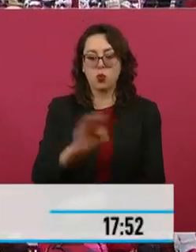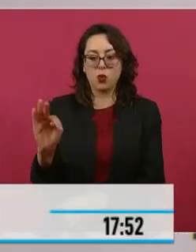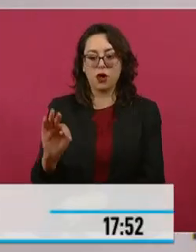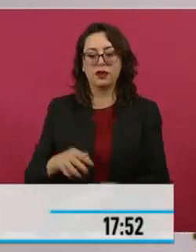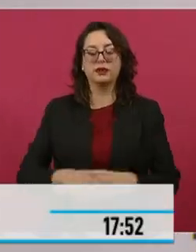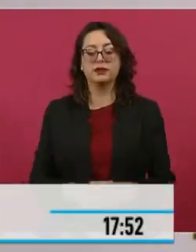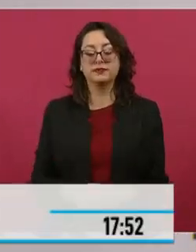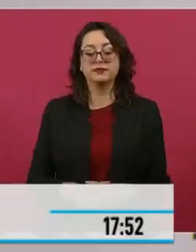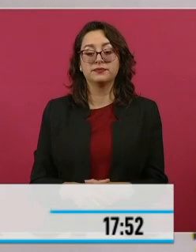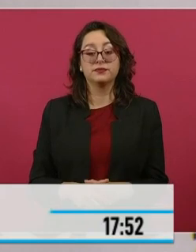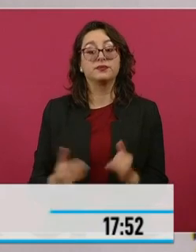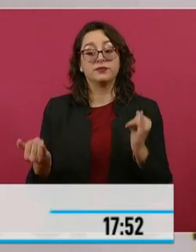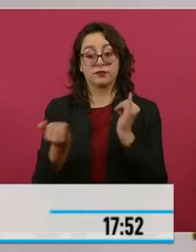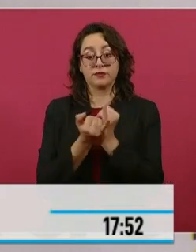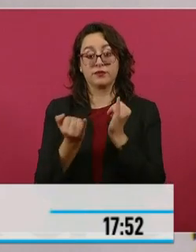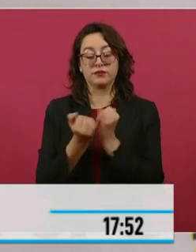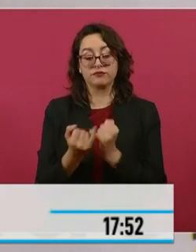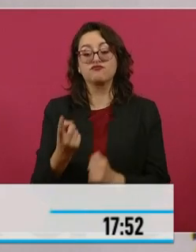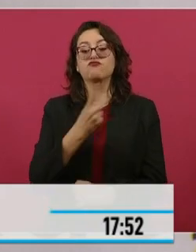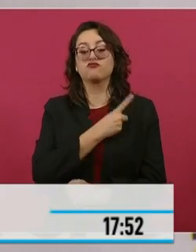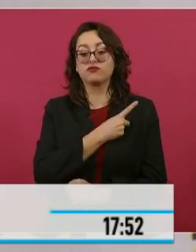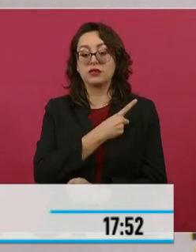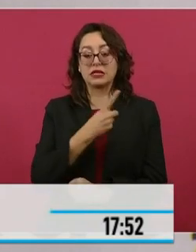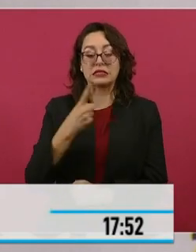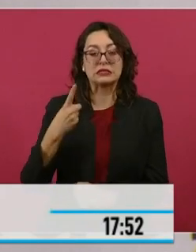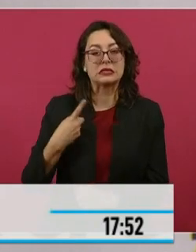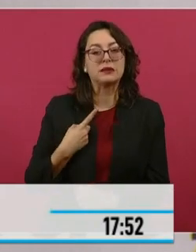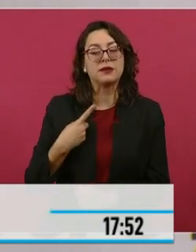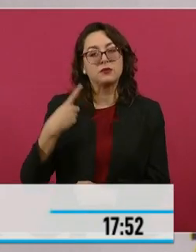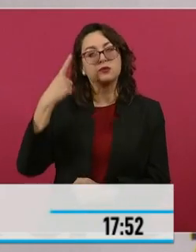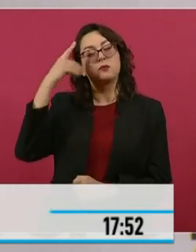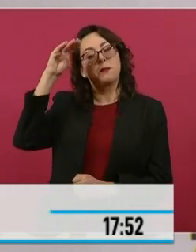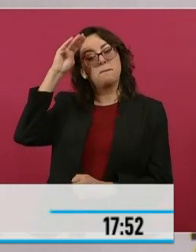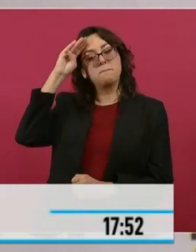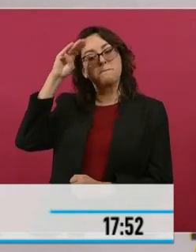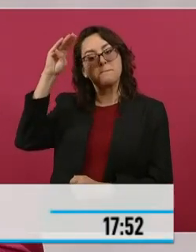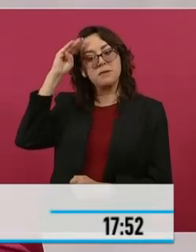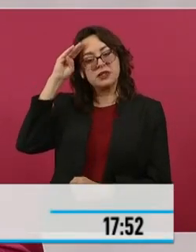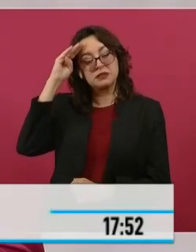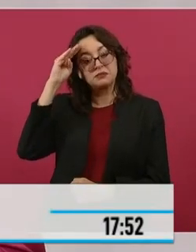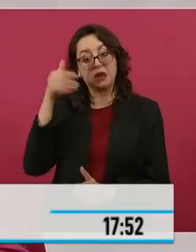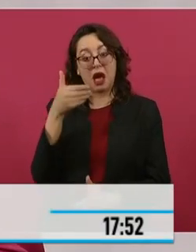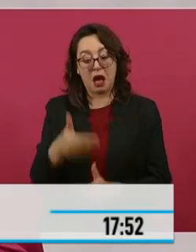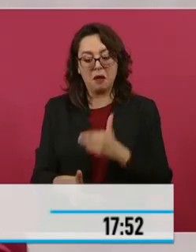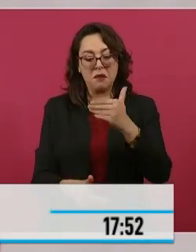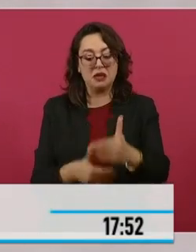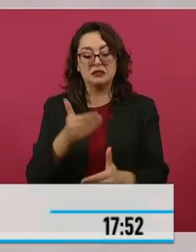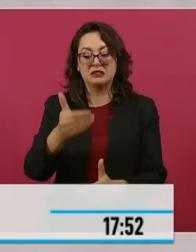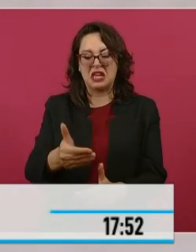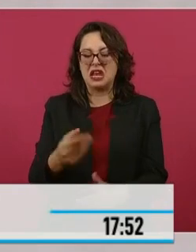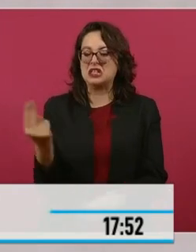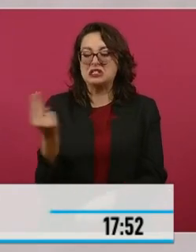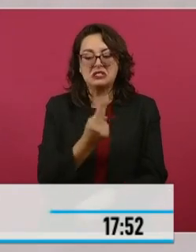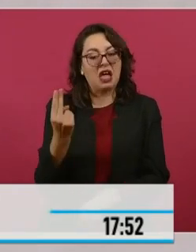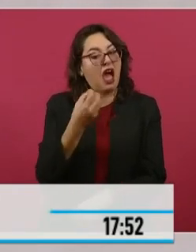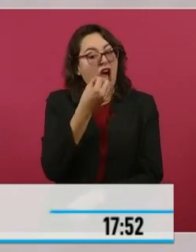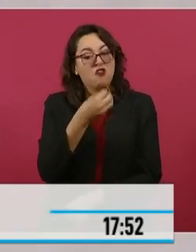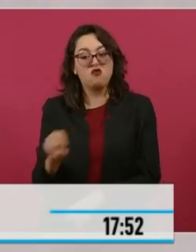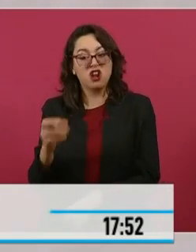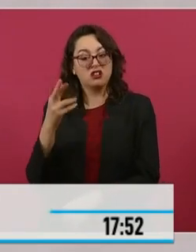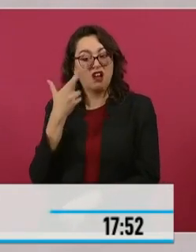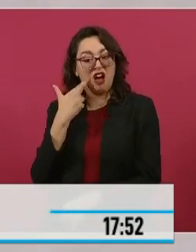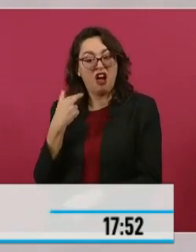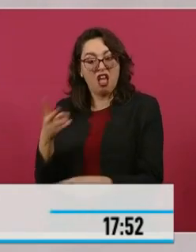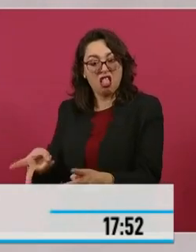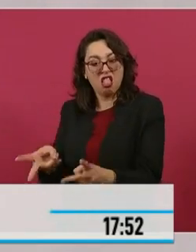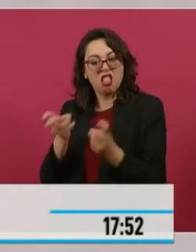de entender que es mentira que para avanzar hay que transar. Fuera la corrupción, que es la que ha